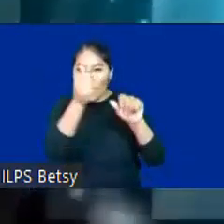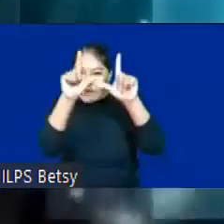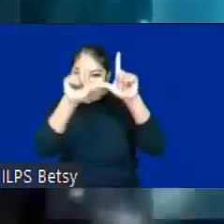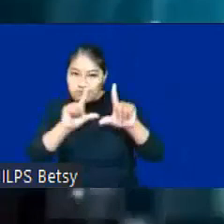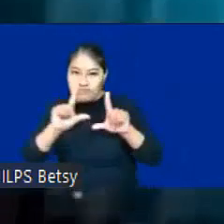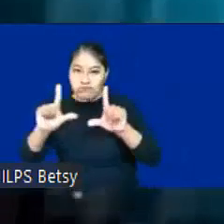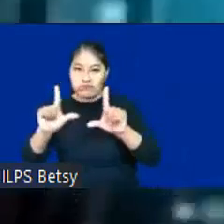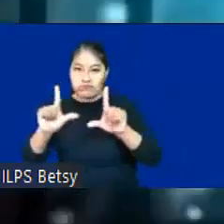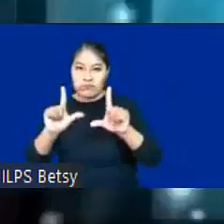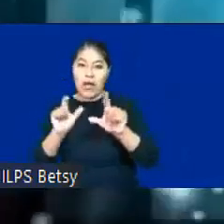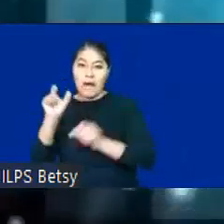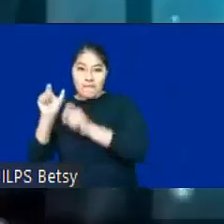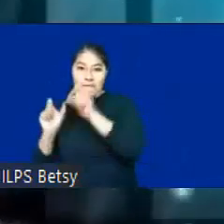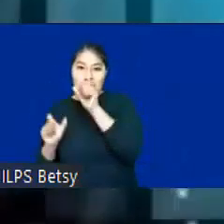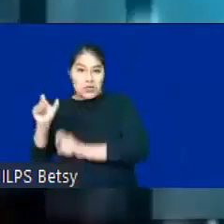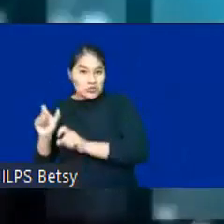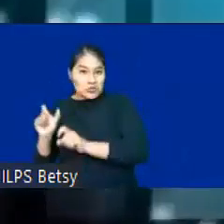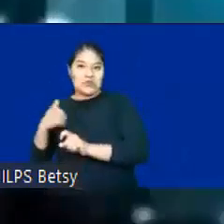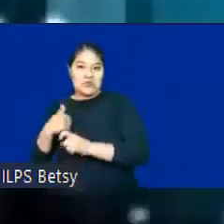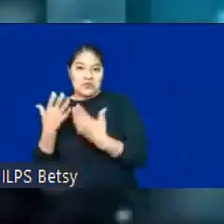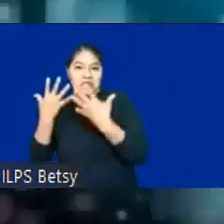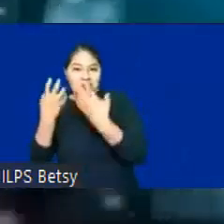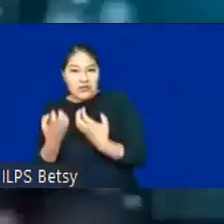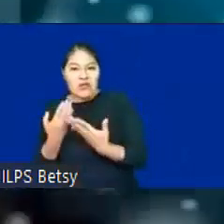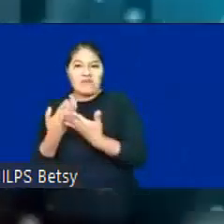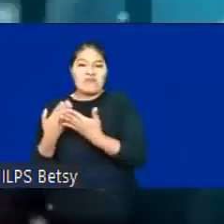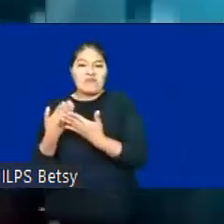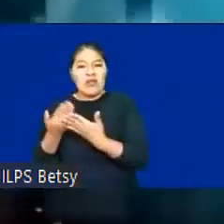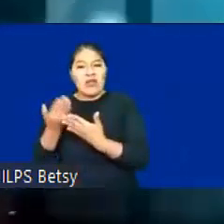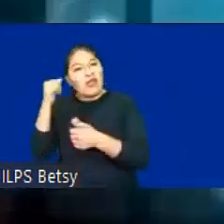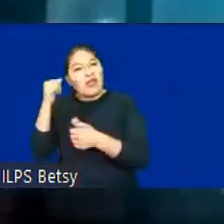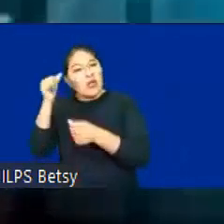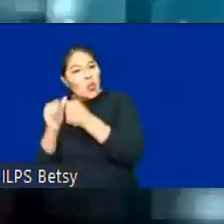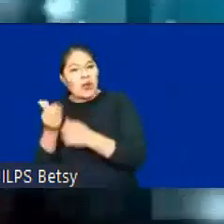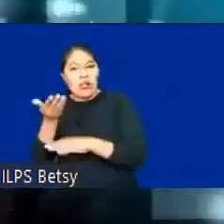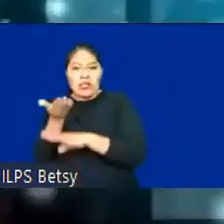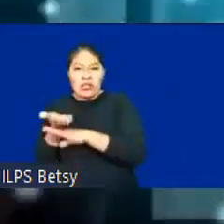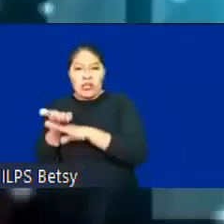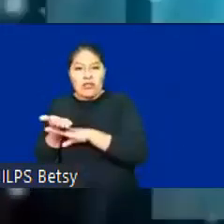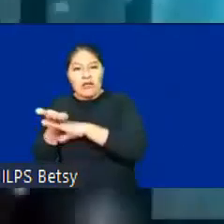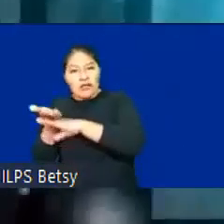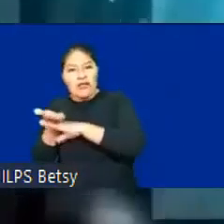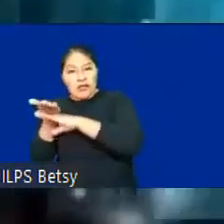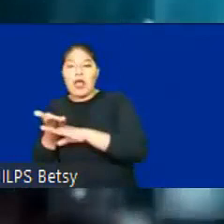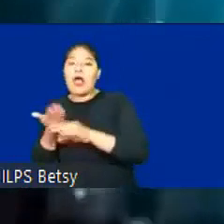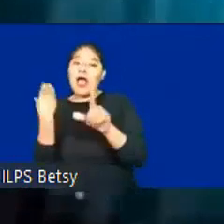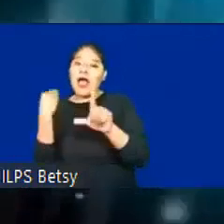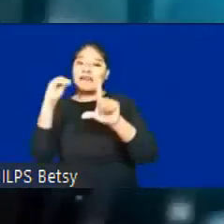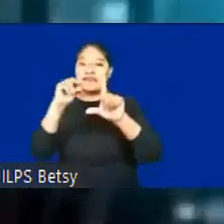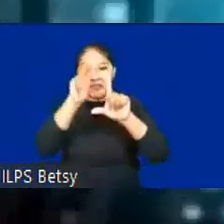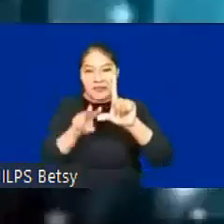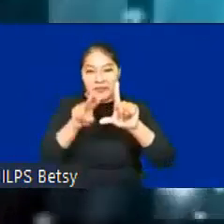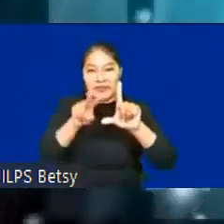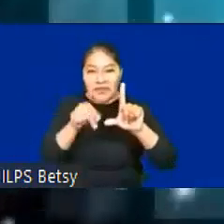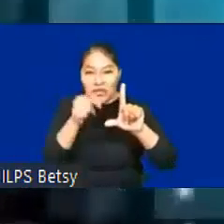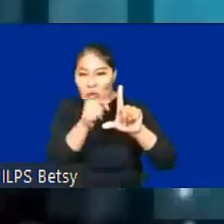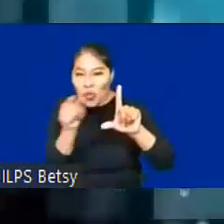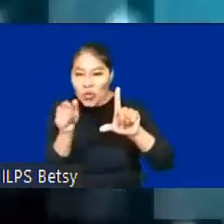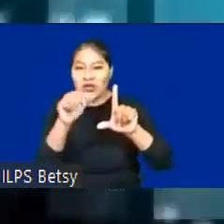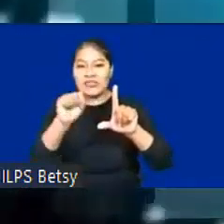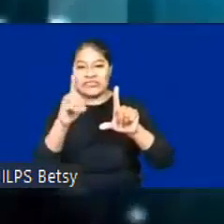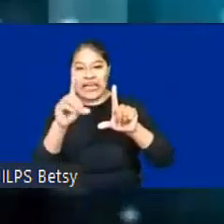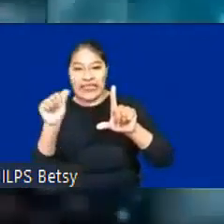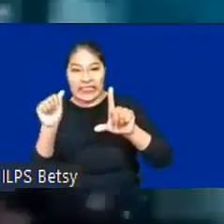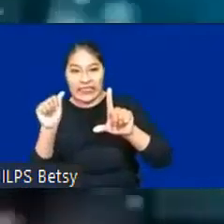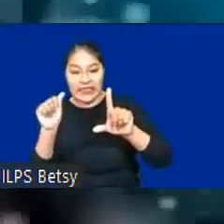es para constitución de SACS, denominada SACS. Los títulos, una vez presentados, pasan por un proceso de calificación,